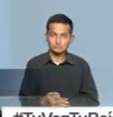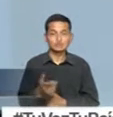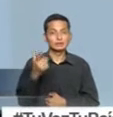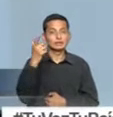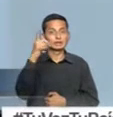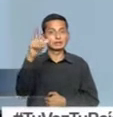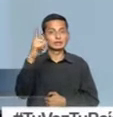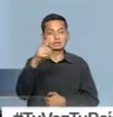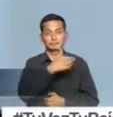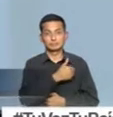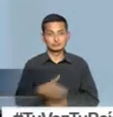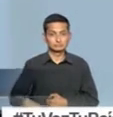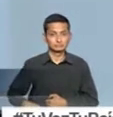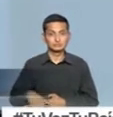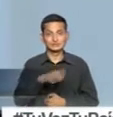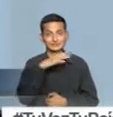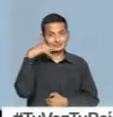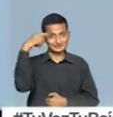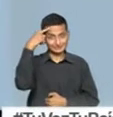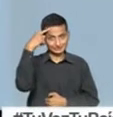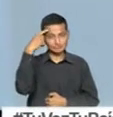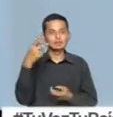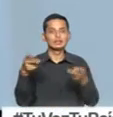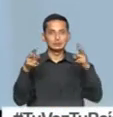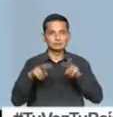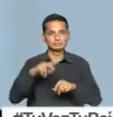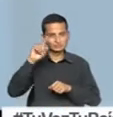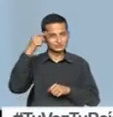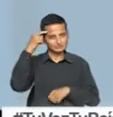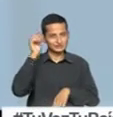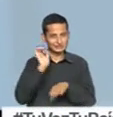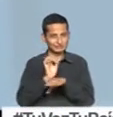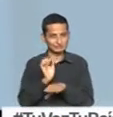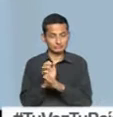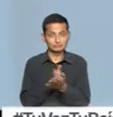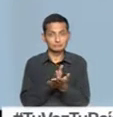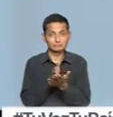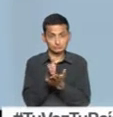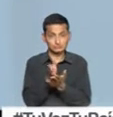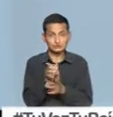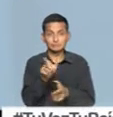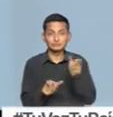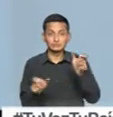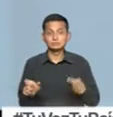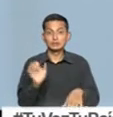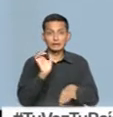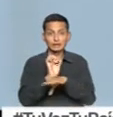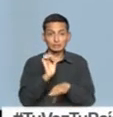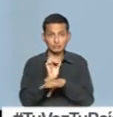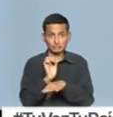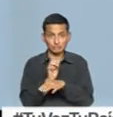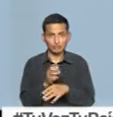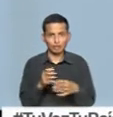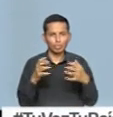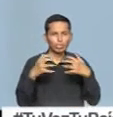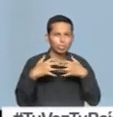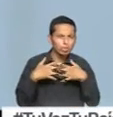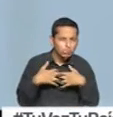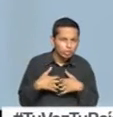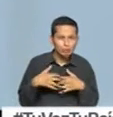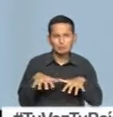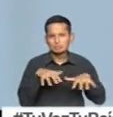liderazgo del presidente Rafael Correa y del gobierno ecuatoriano, el pueblo ecuatoriano superará